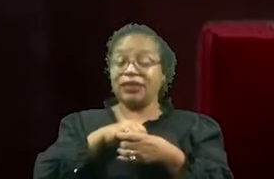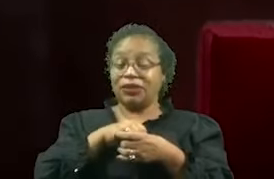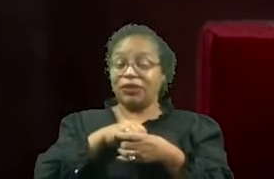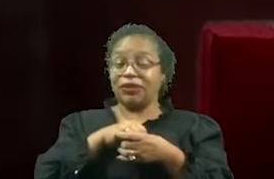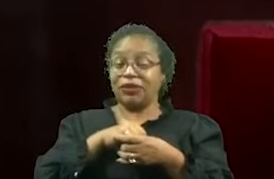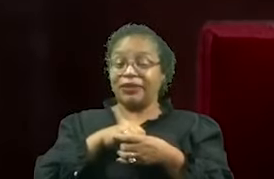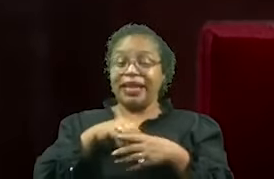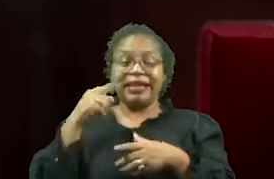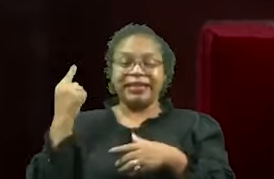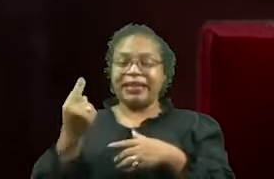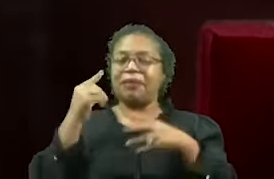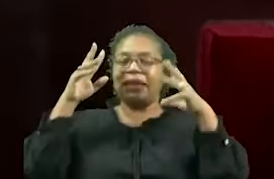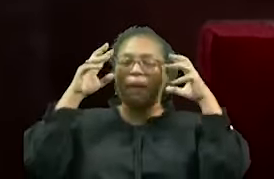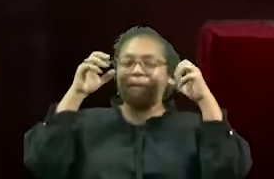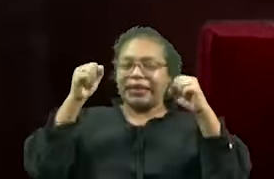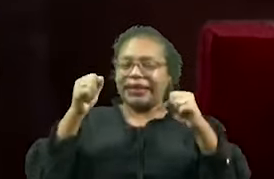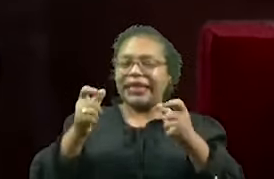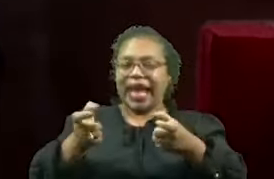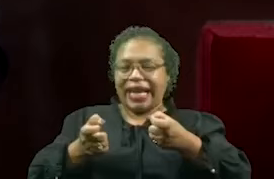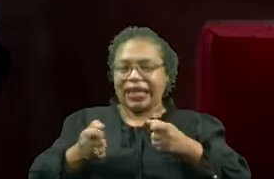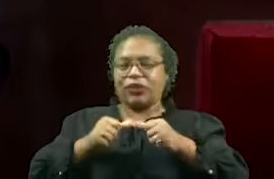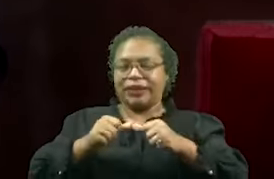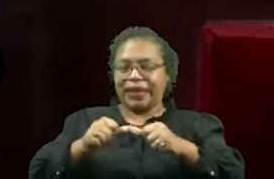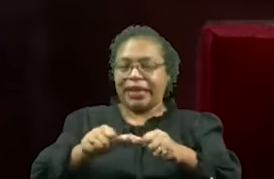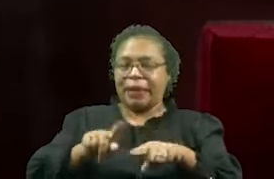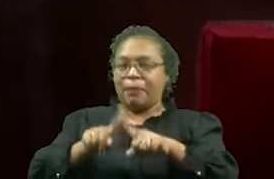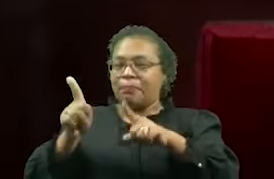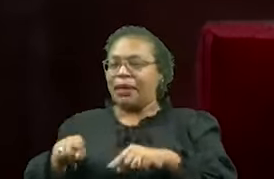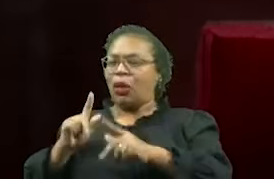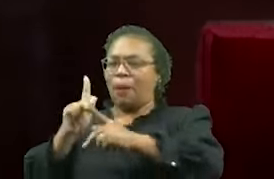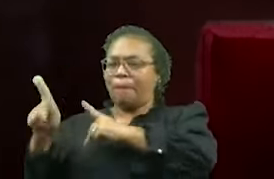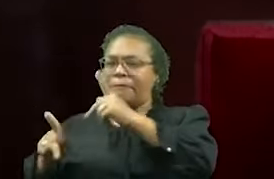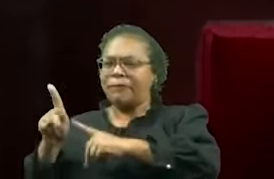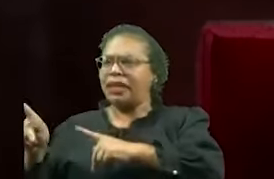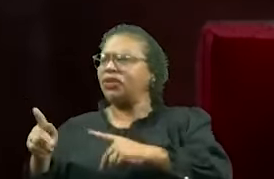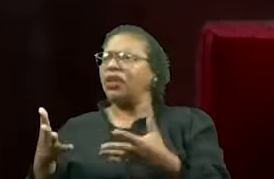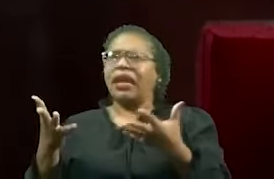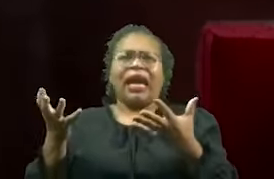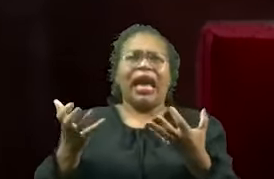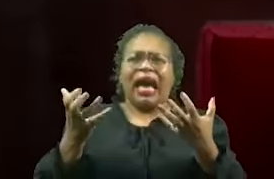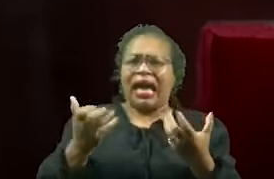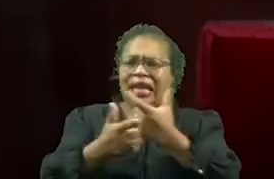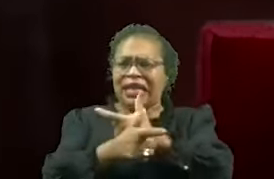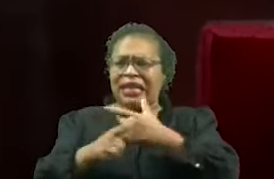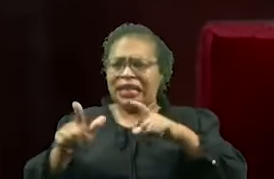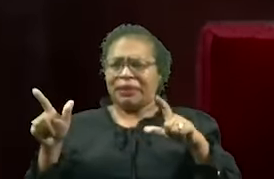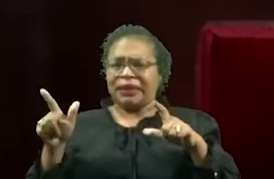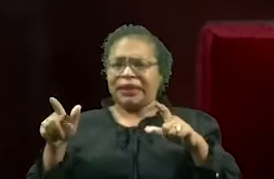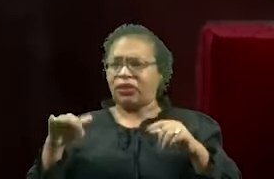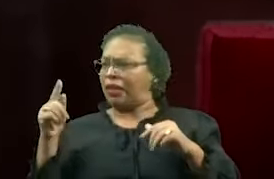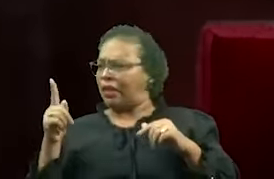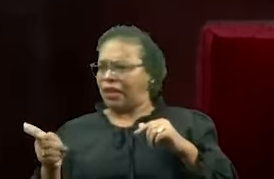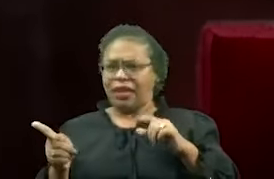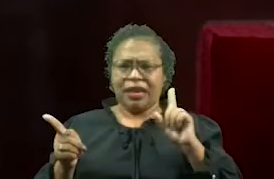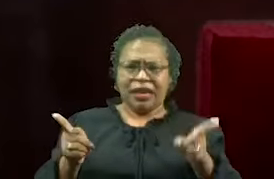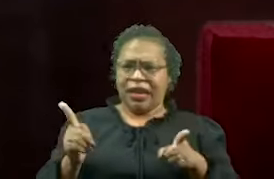desesperanza entre el idealismo y el desencanto dejando a su paso una Estela de inestabilidad